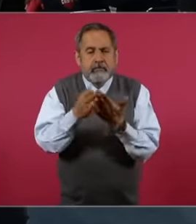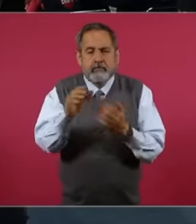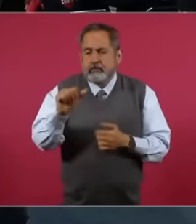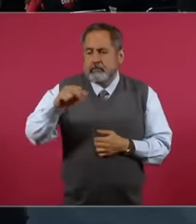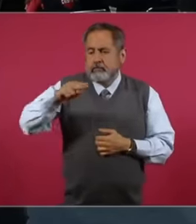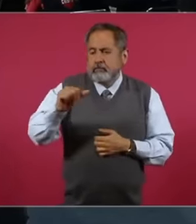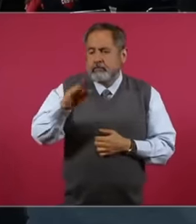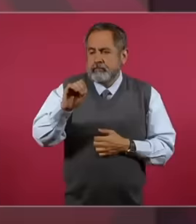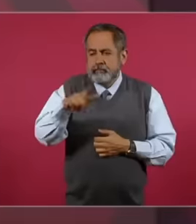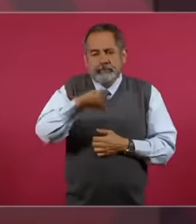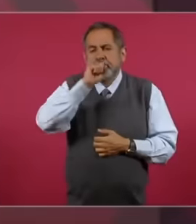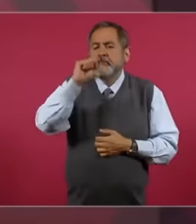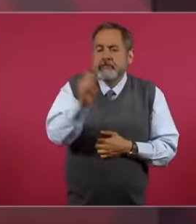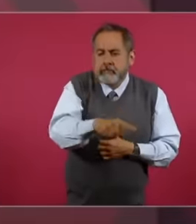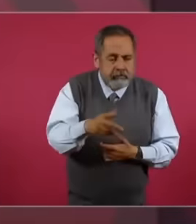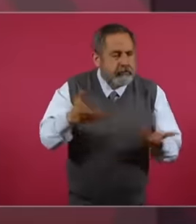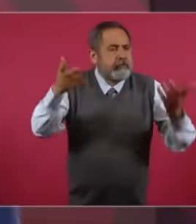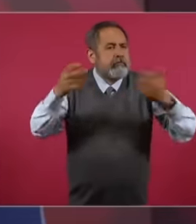Anabel